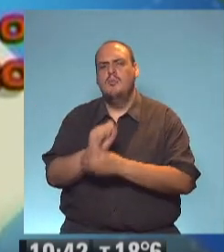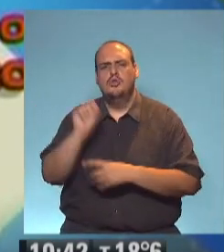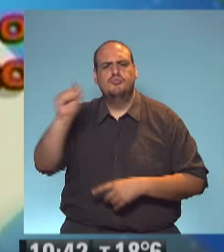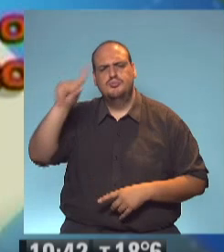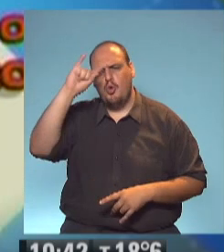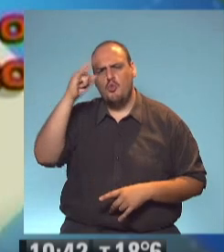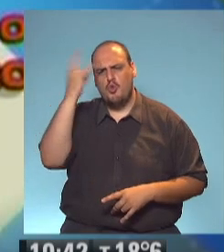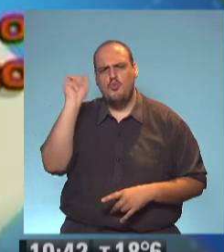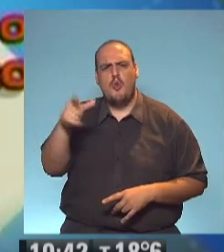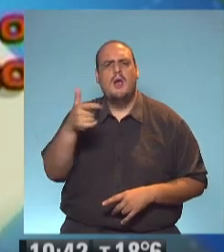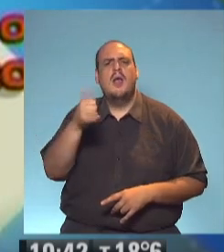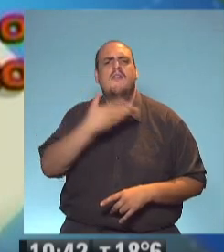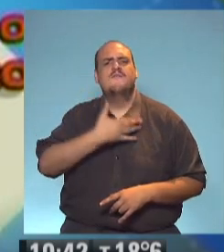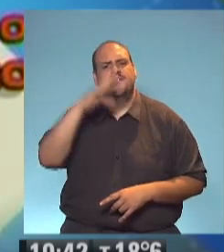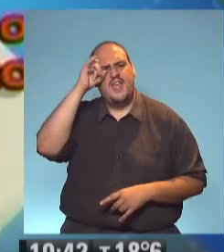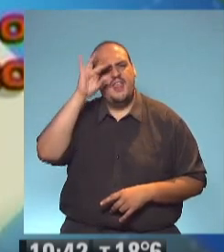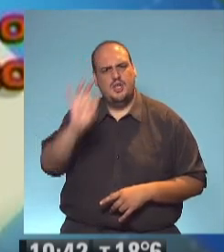uruguayo llamado Alfredo.